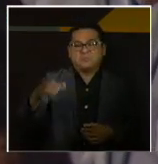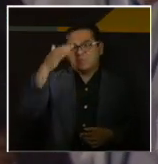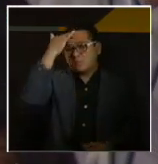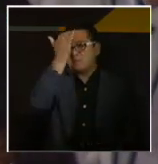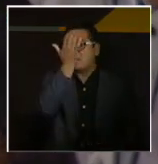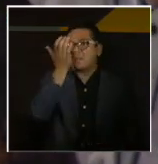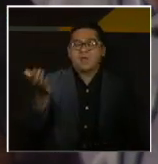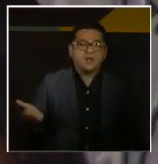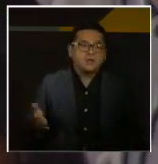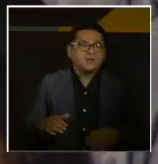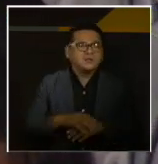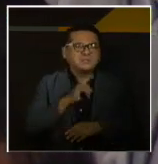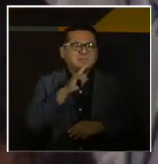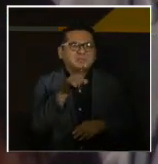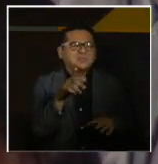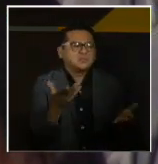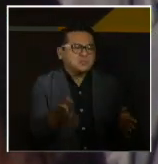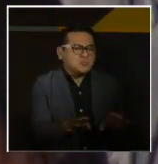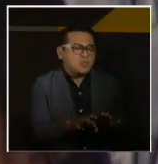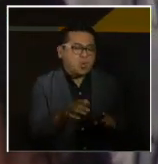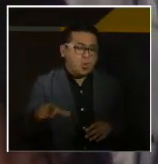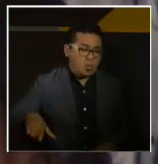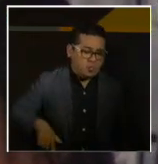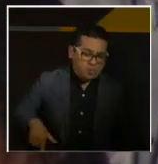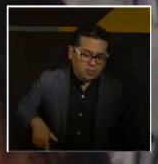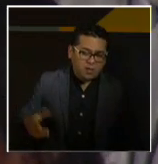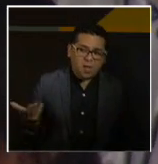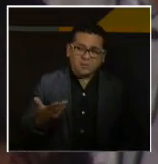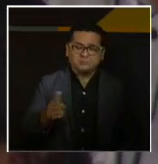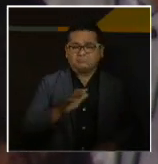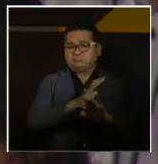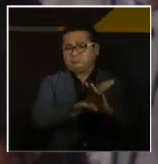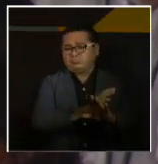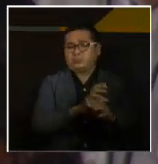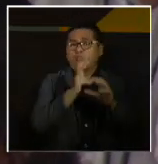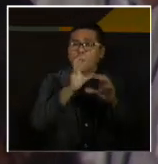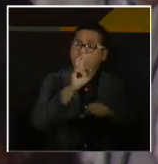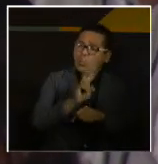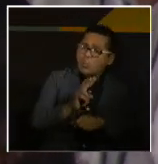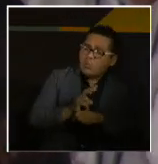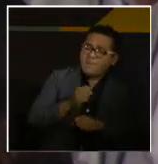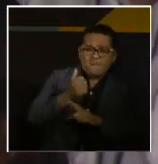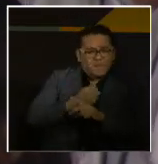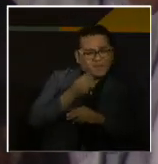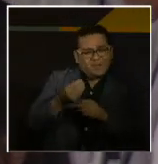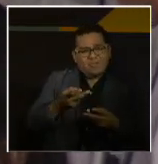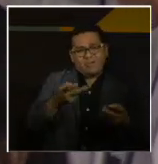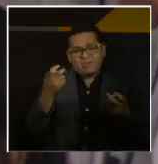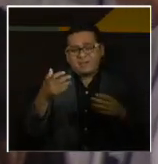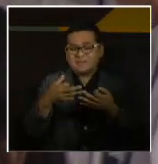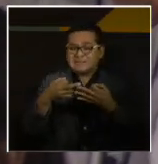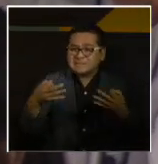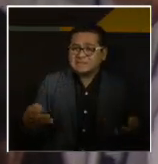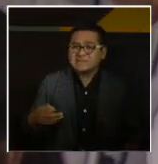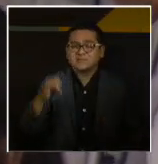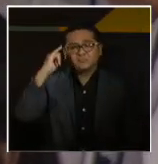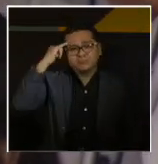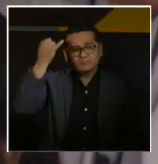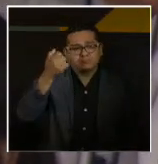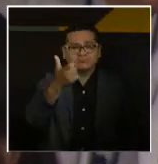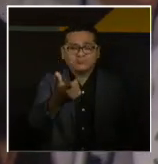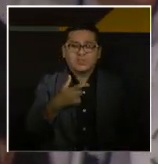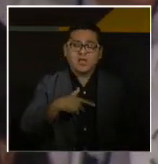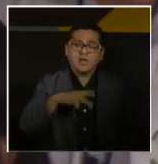mayas. ¿Qué medidas tomará como gobernador para detener, prevenir y evitar el despojo de las tierras y los recursos de